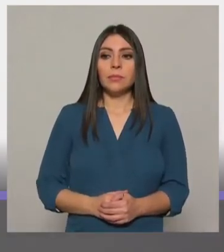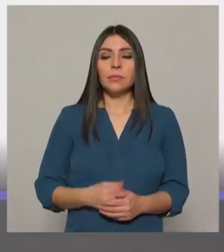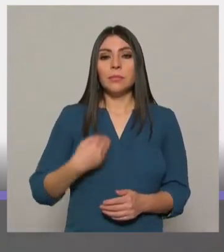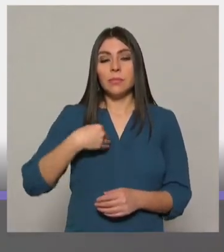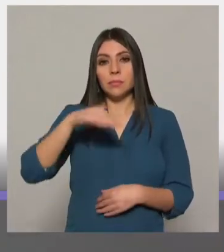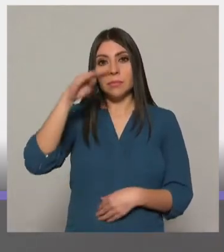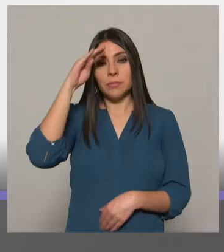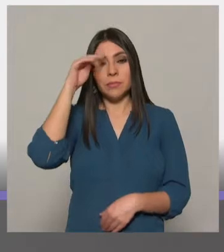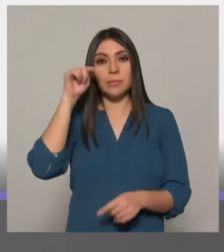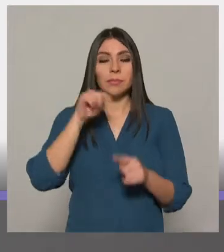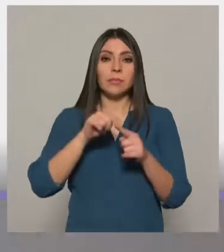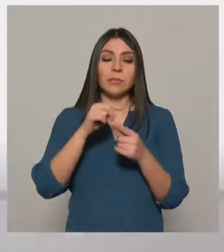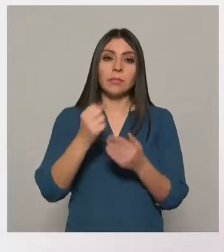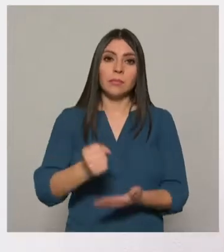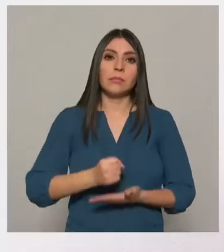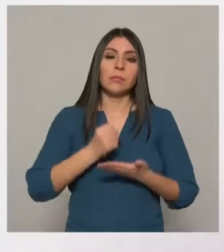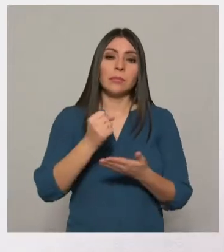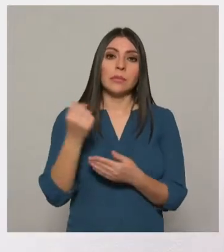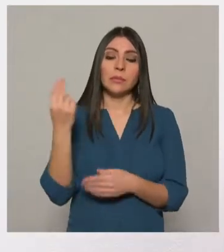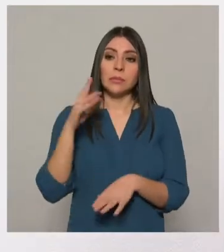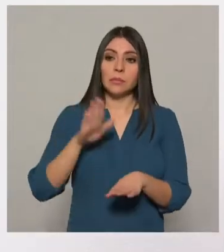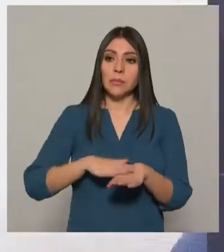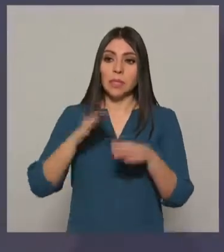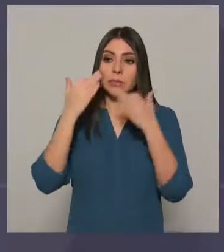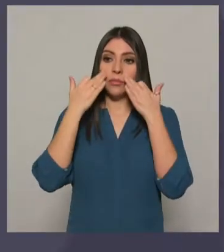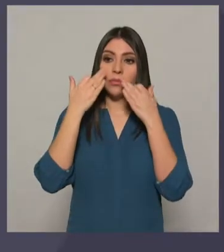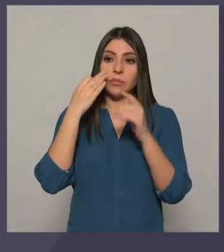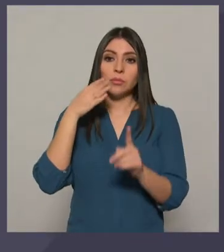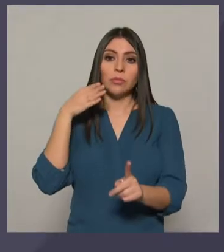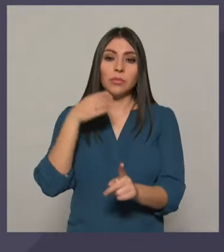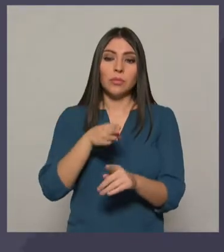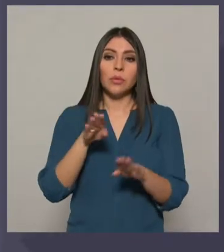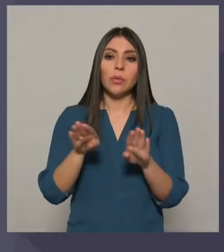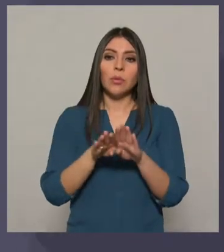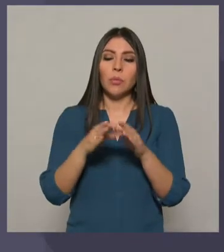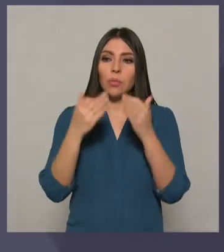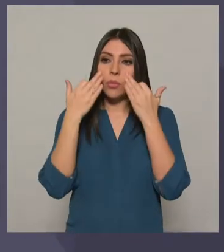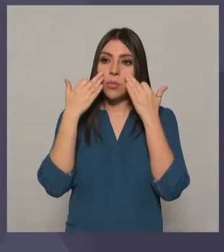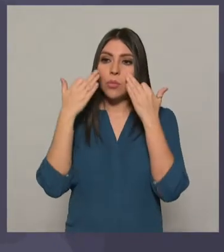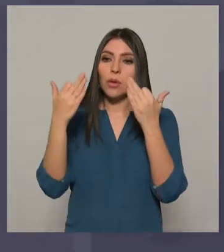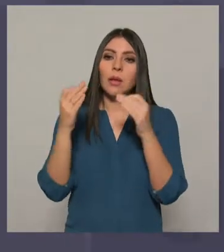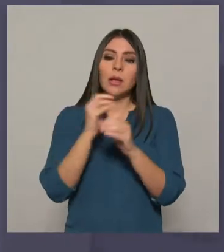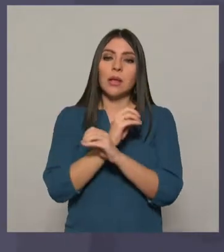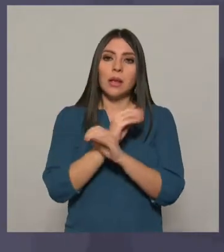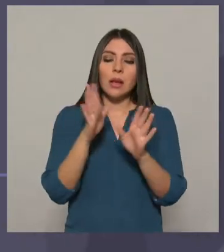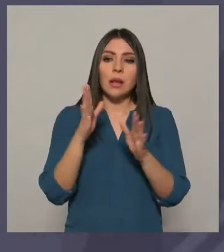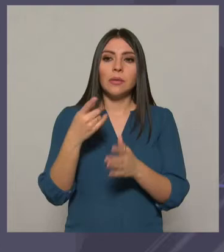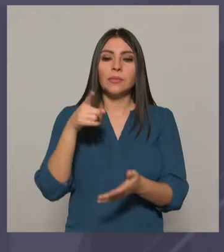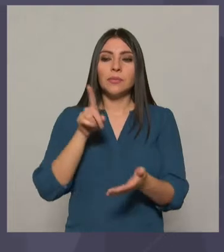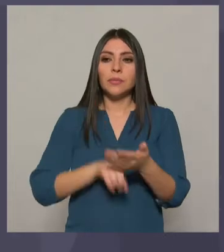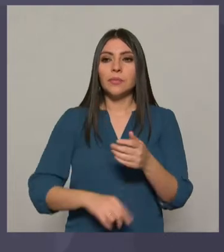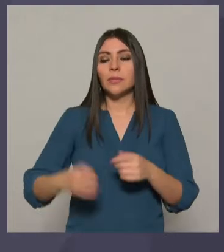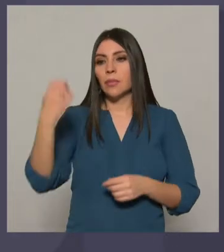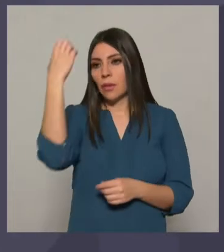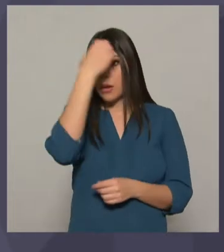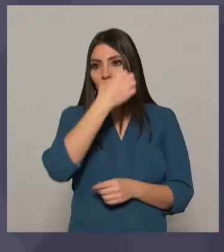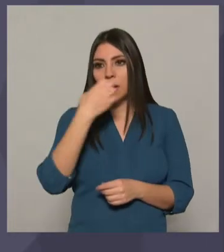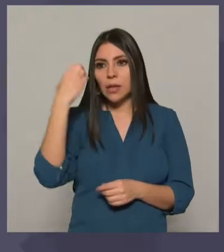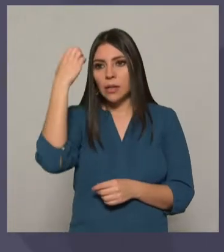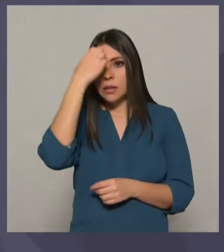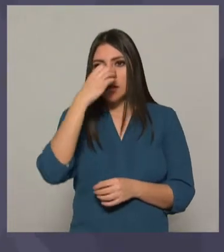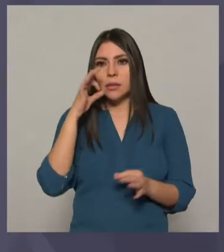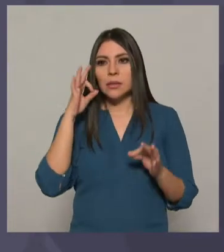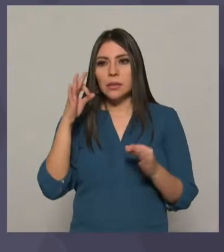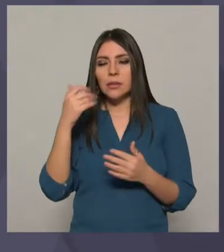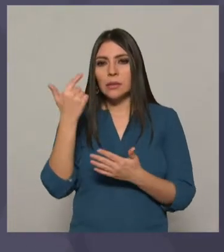orientado, pero debe de sustentarse sobre todo en un esquema de transparencia, evaluación cualitativa y